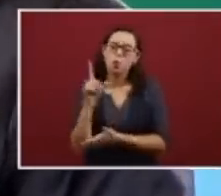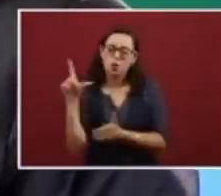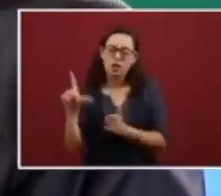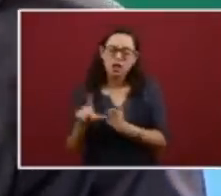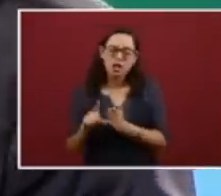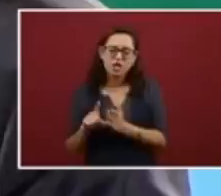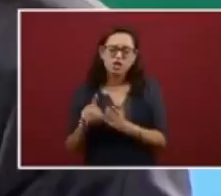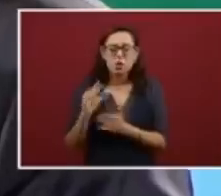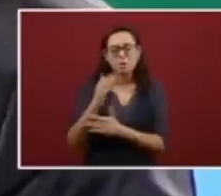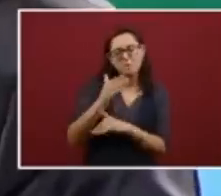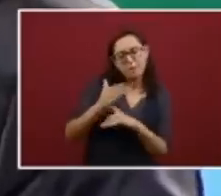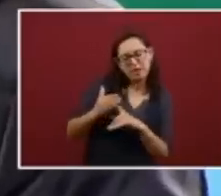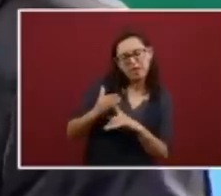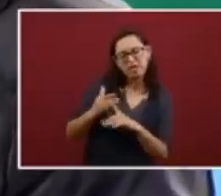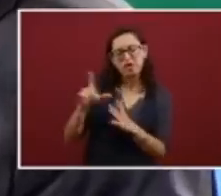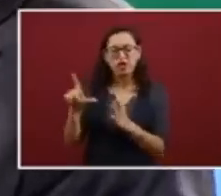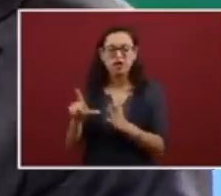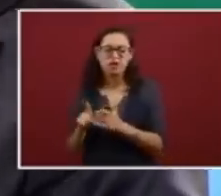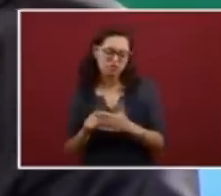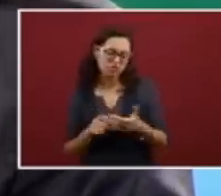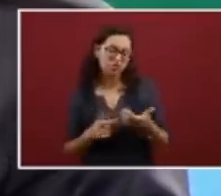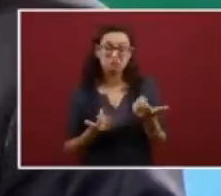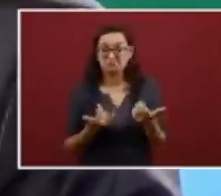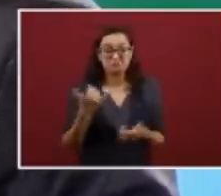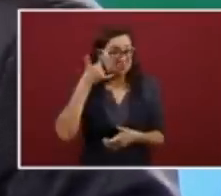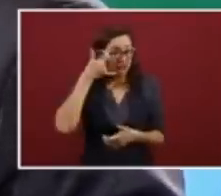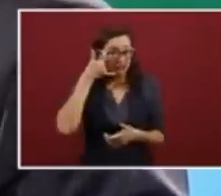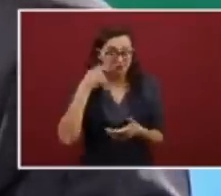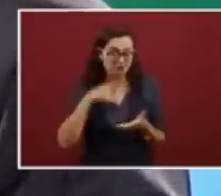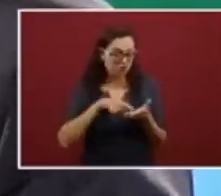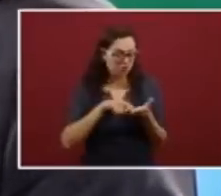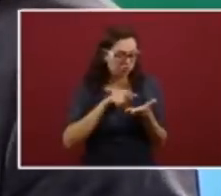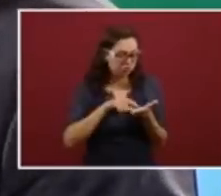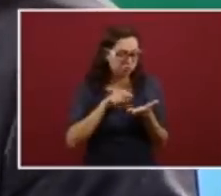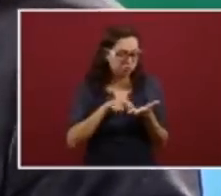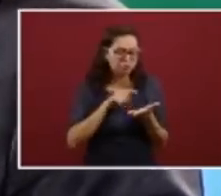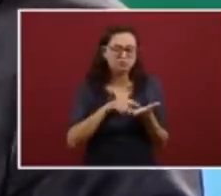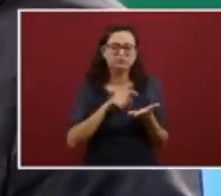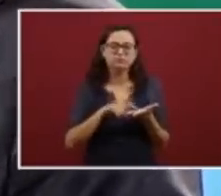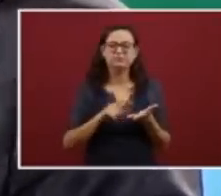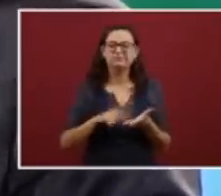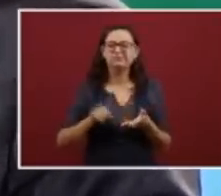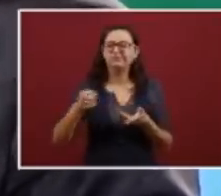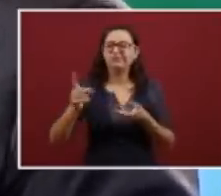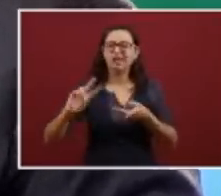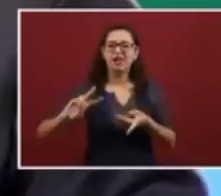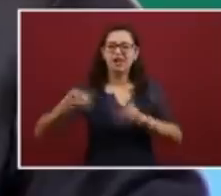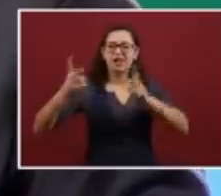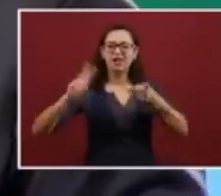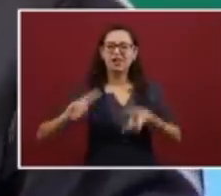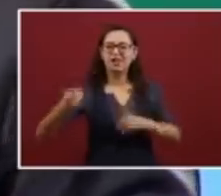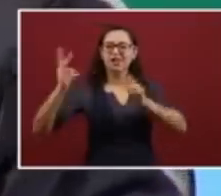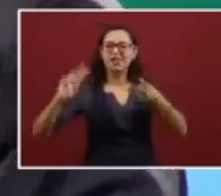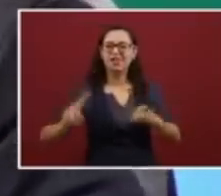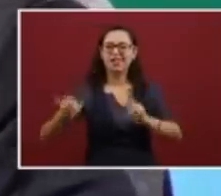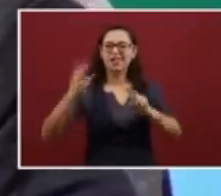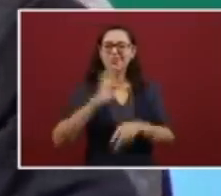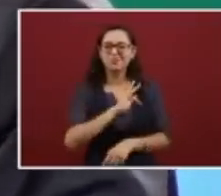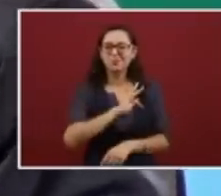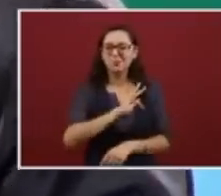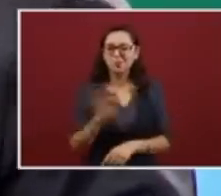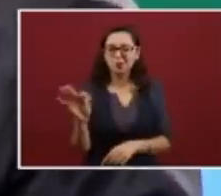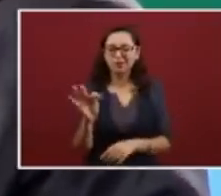cada veinte o medio litro por cada veinte o dos litros por cada 20 el parámetro pues no lo podemos saber